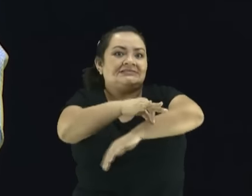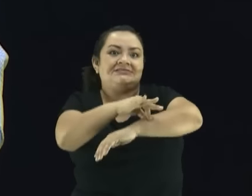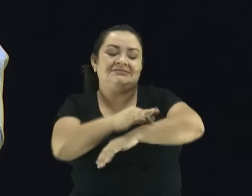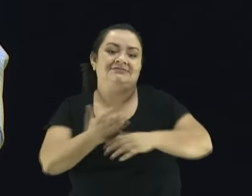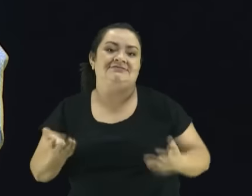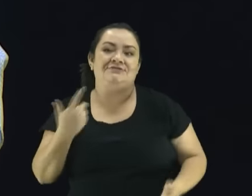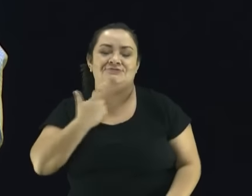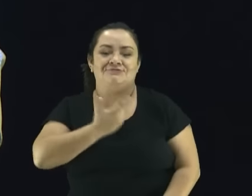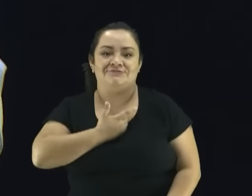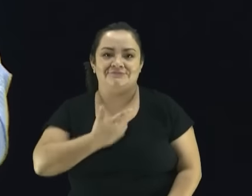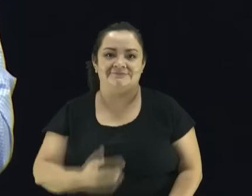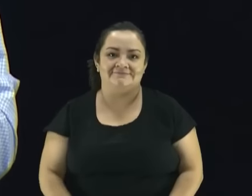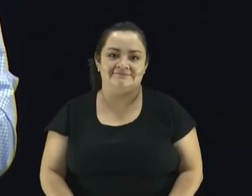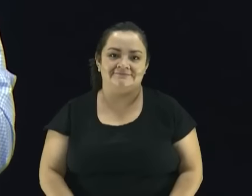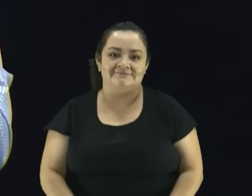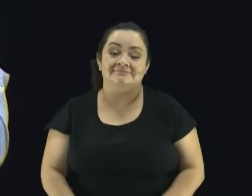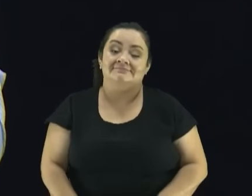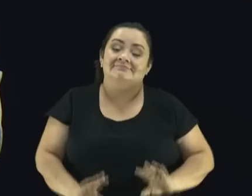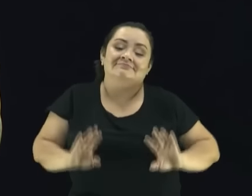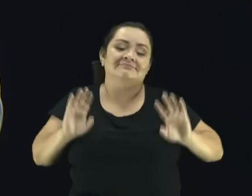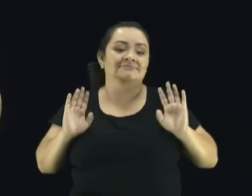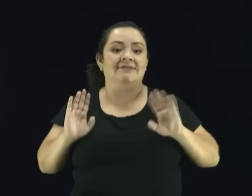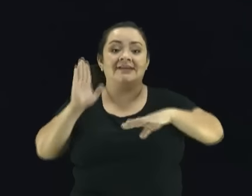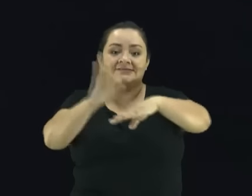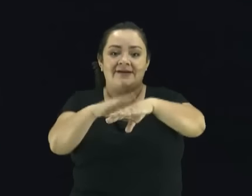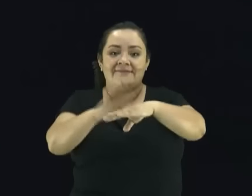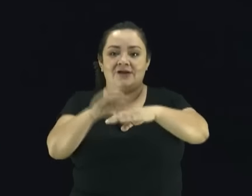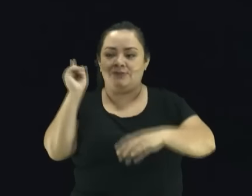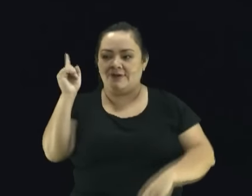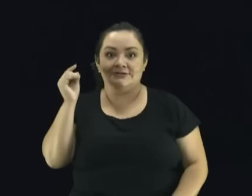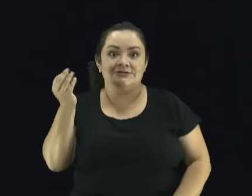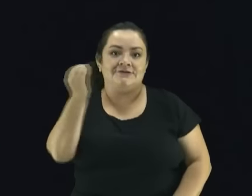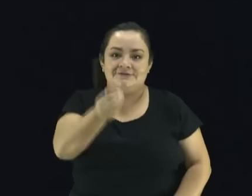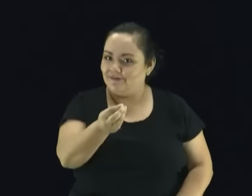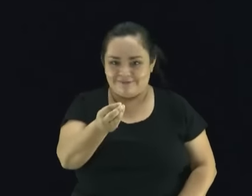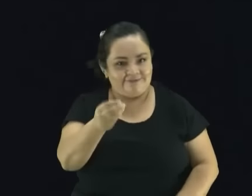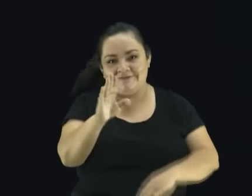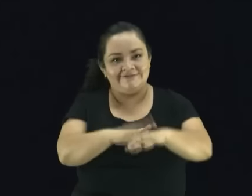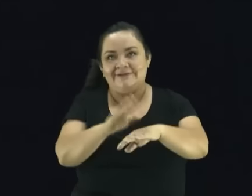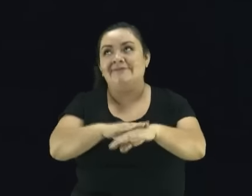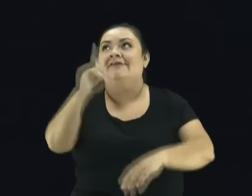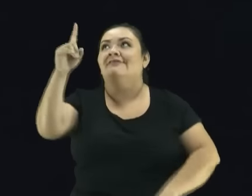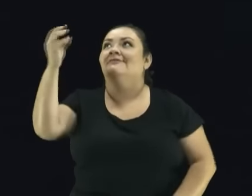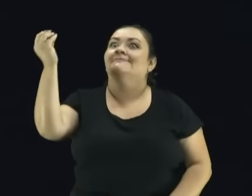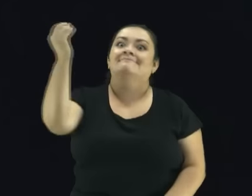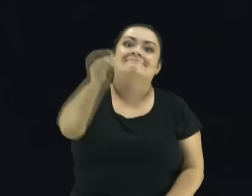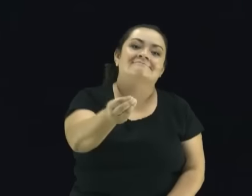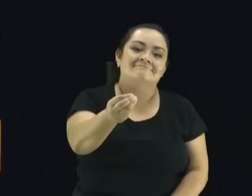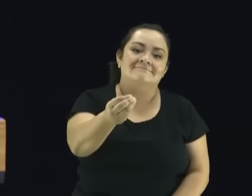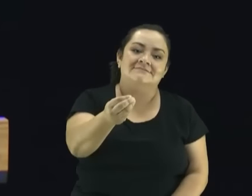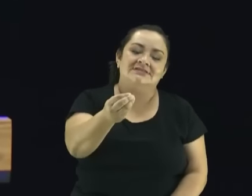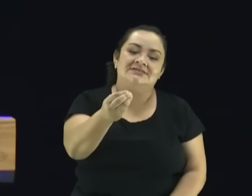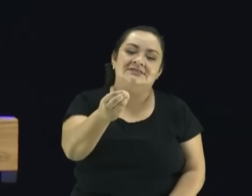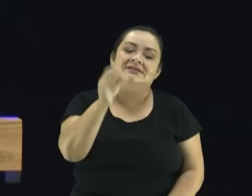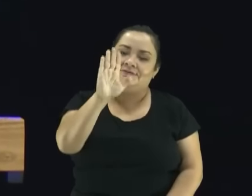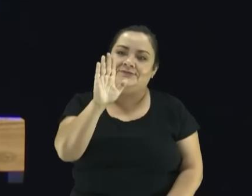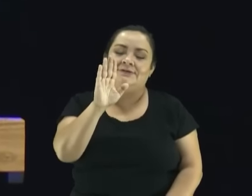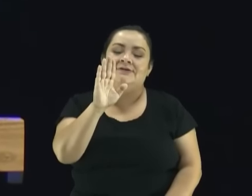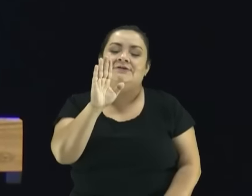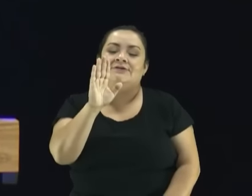hombres porque el llamado no viene de un maestro el llamado viene de Dios y cuando ese llamado de Dios está contigo te voy a decir cuál es la